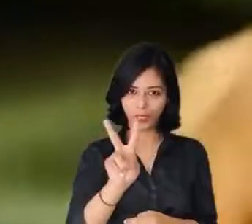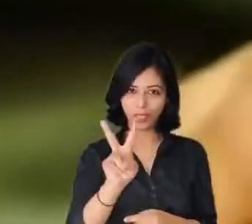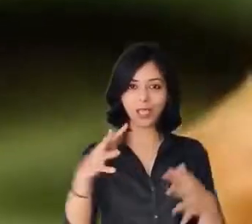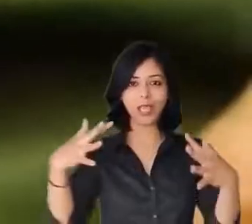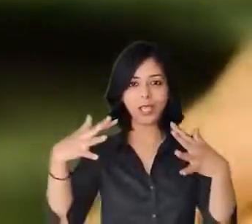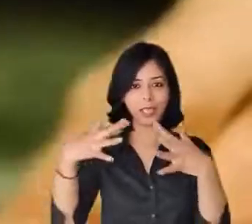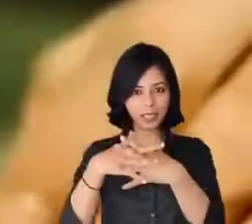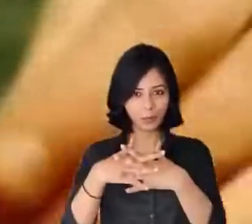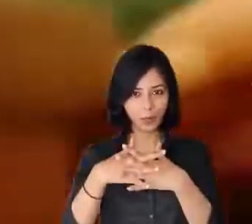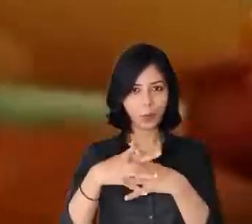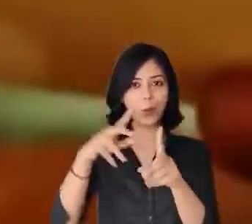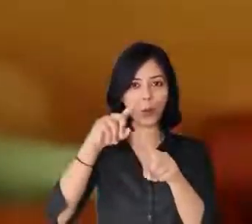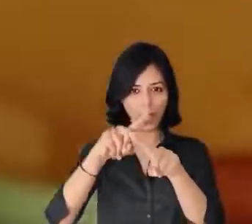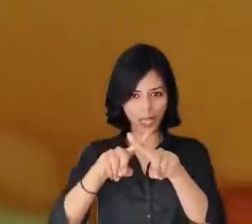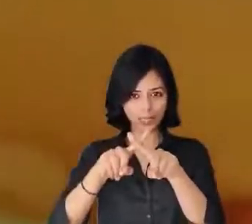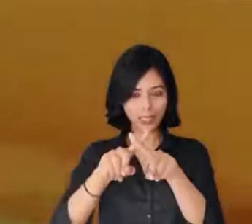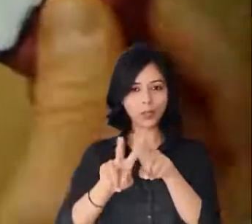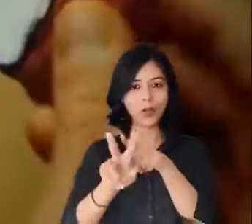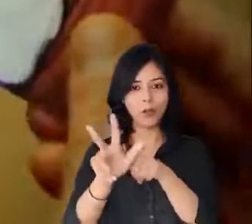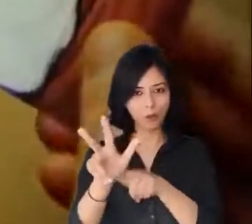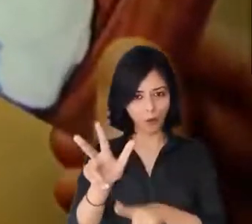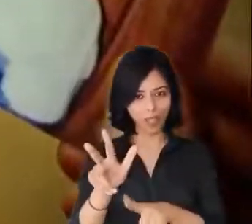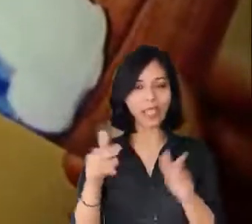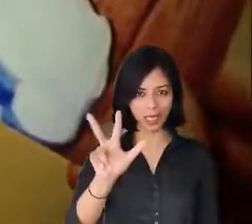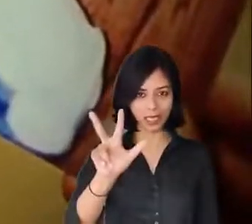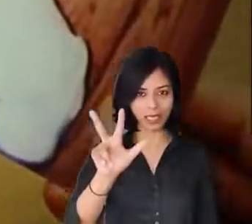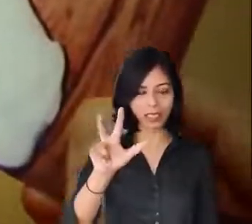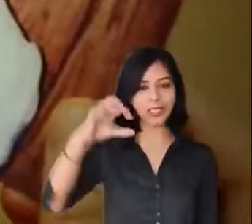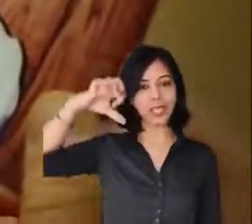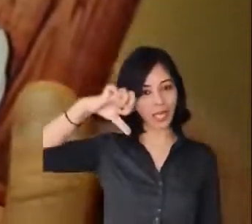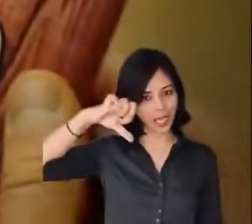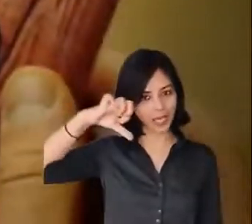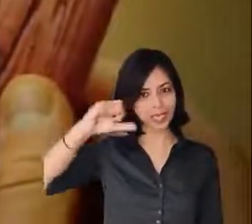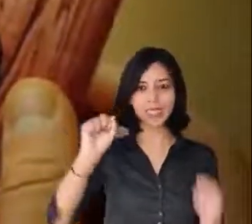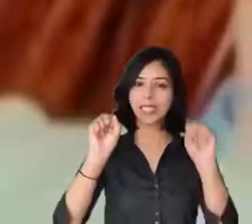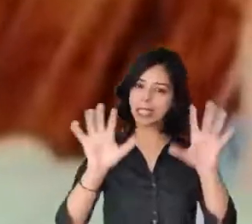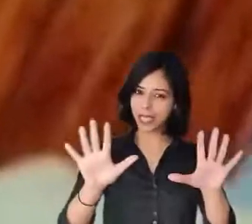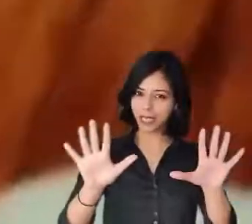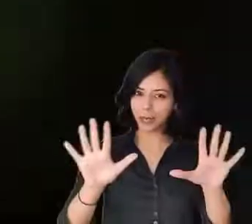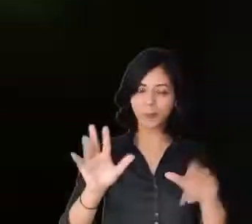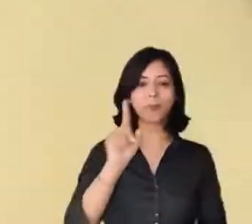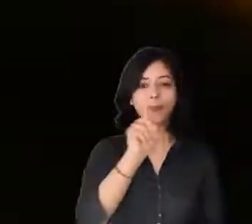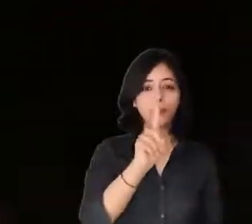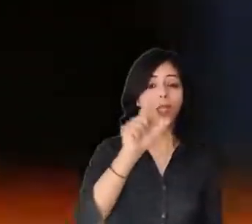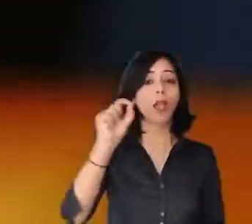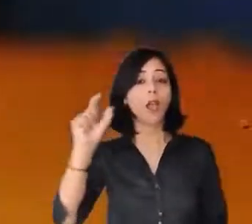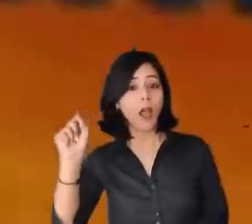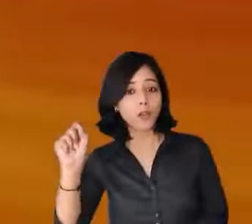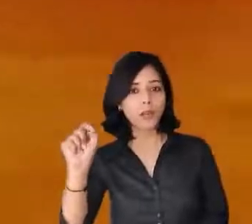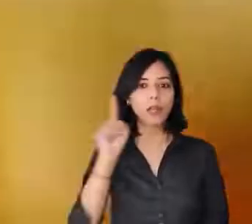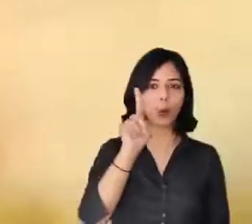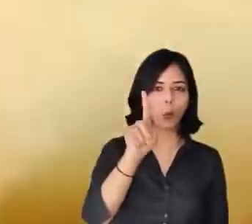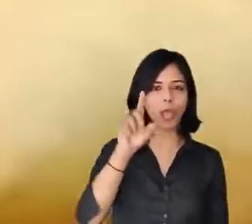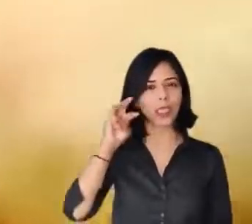muerte. Fotografía de Robin Field sobre la mesa de la sala de interrogatorios. El teniente Roger Latz le preguntó al hombre